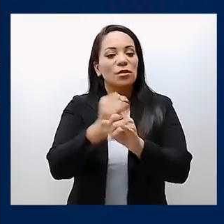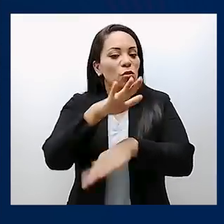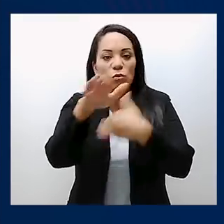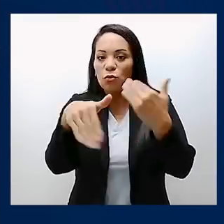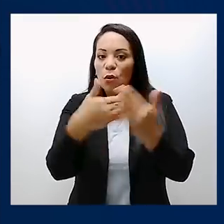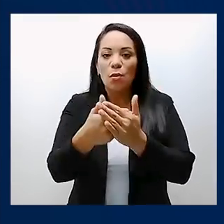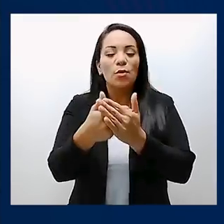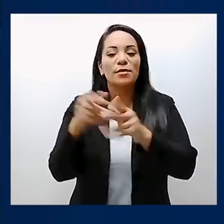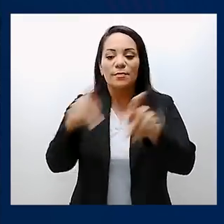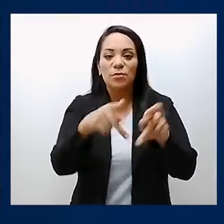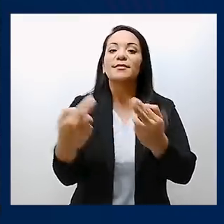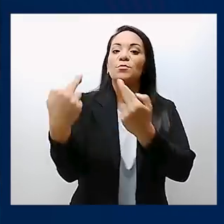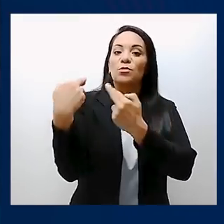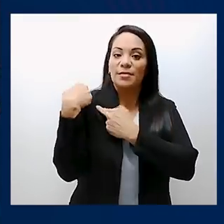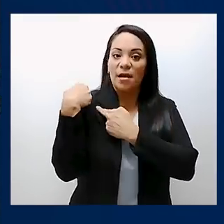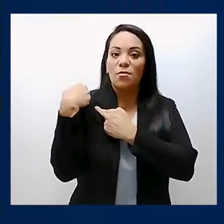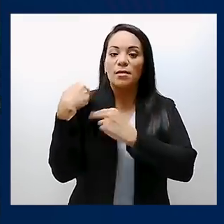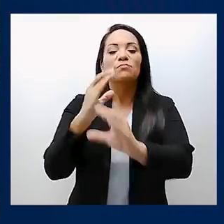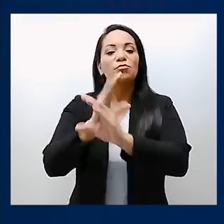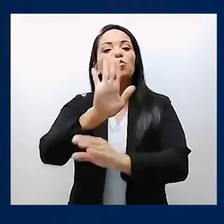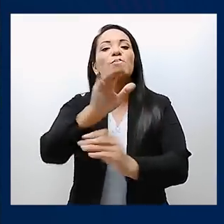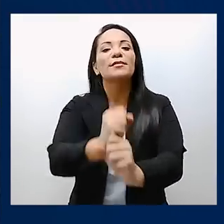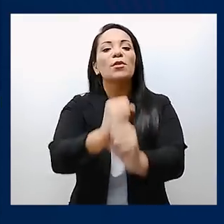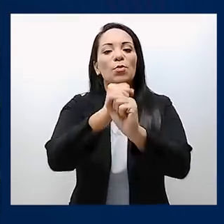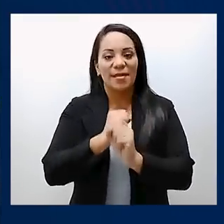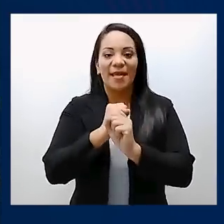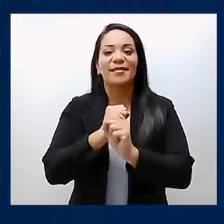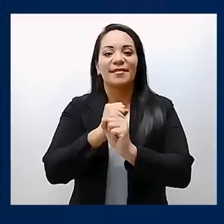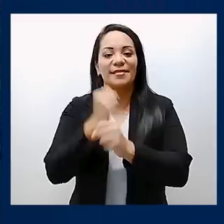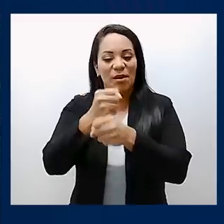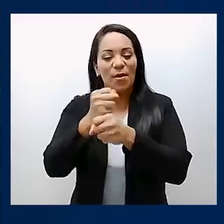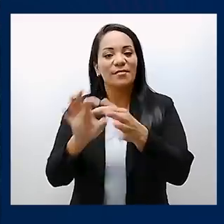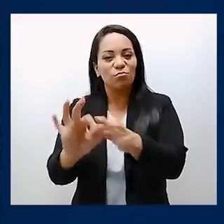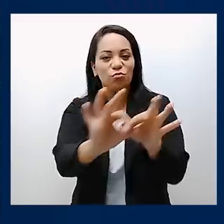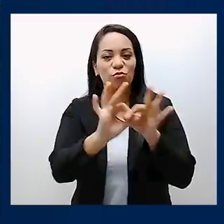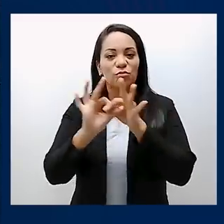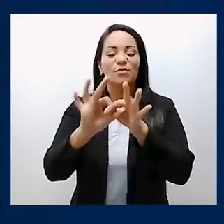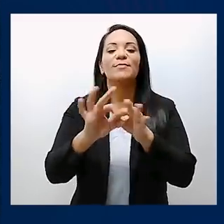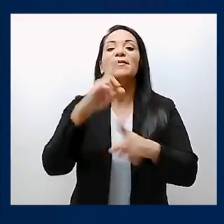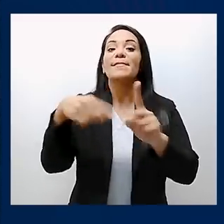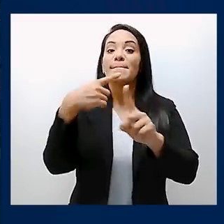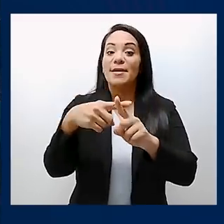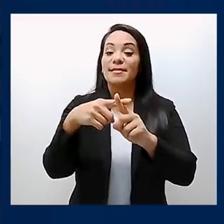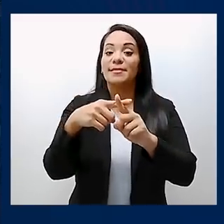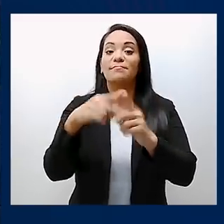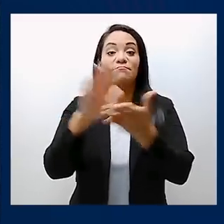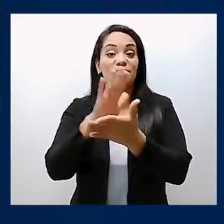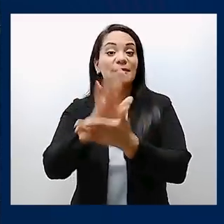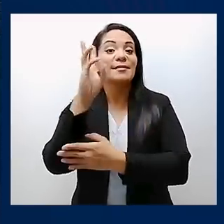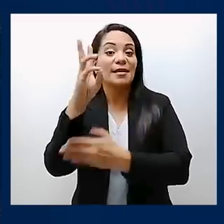la